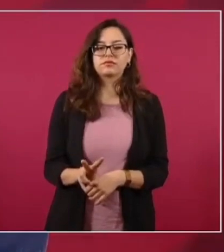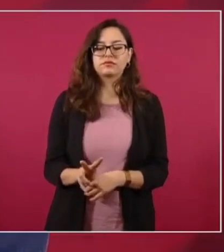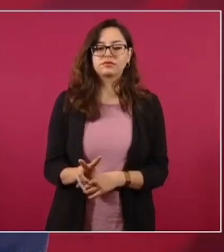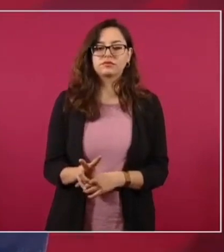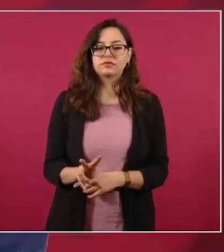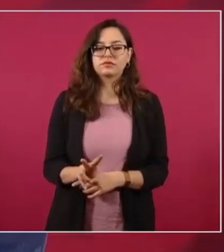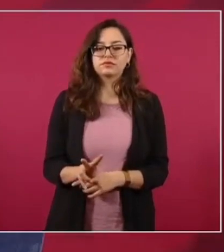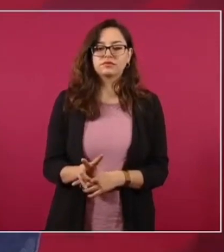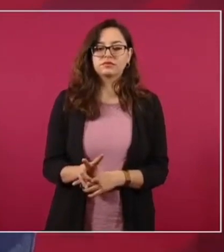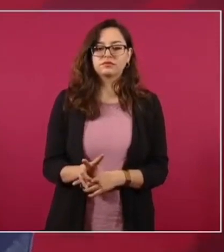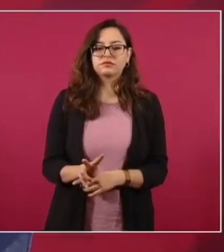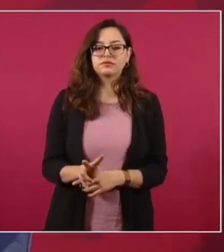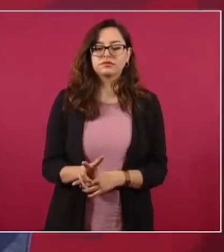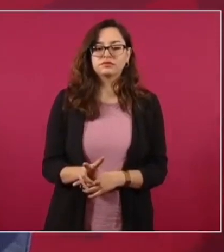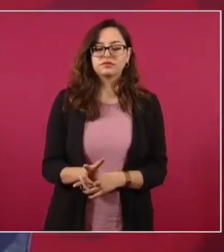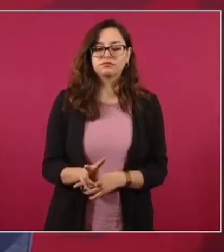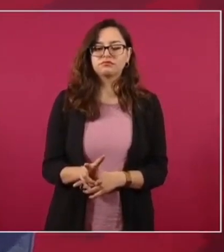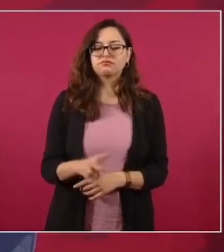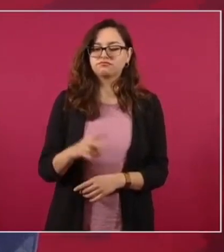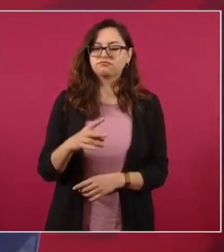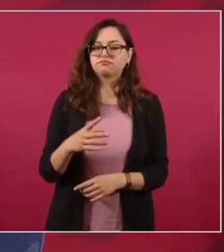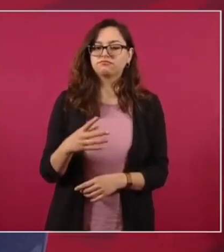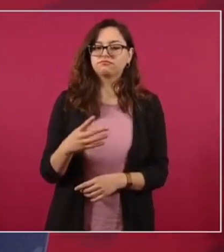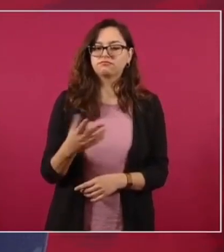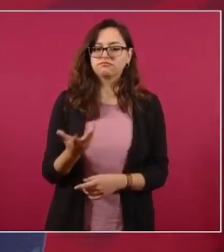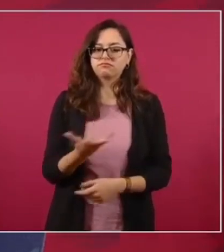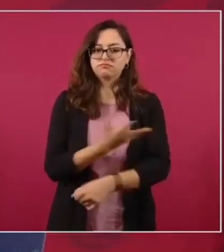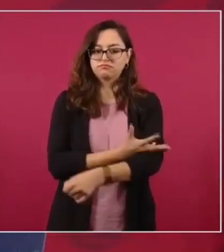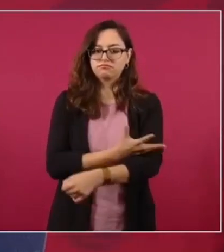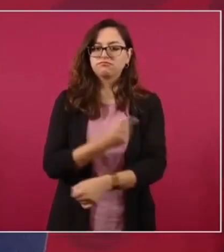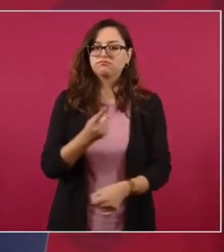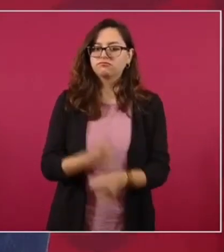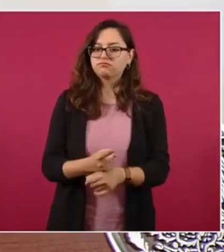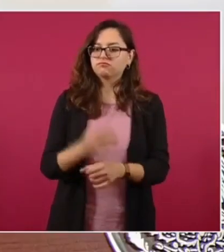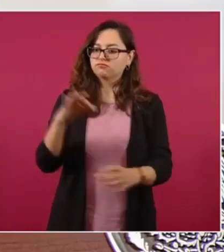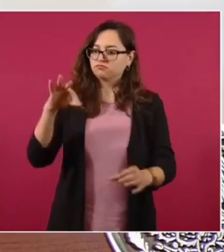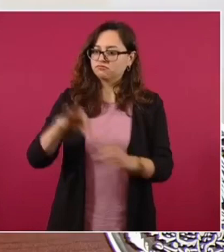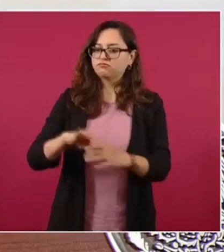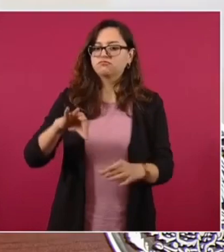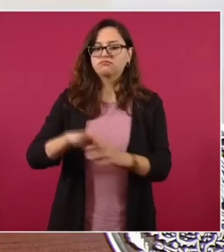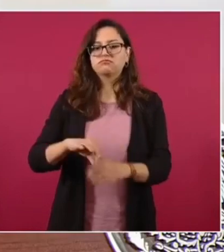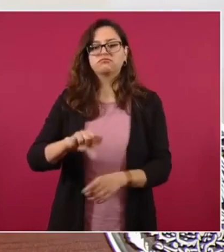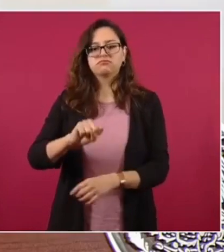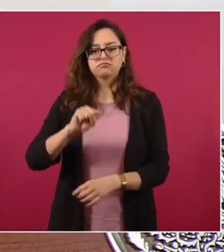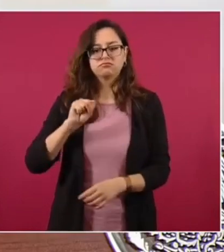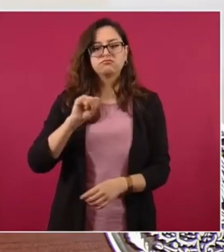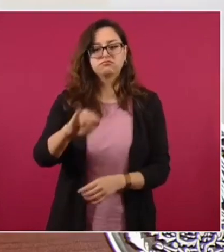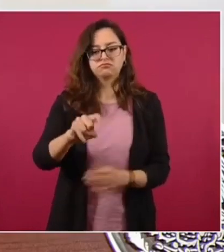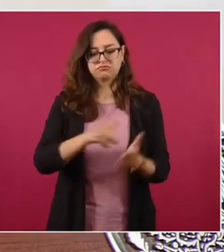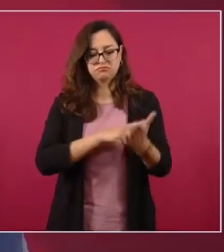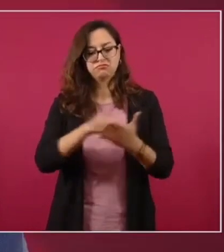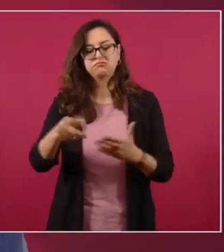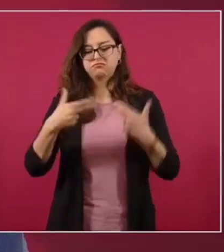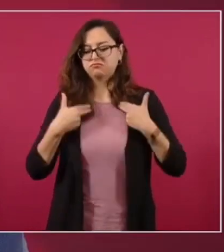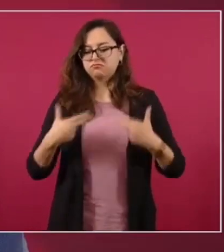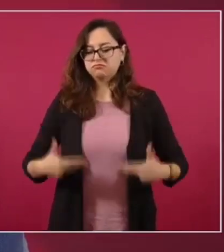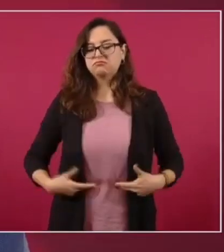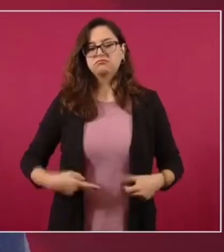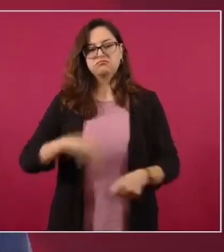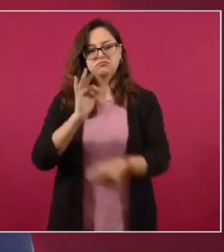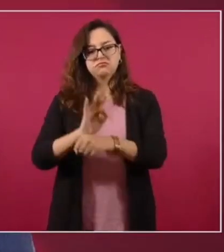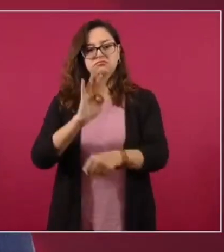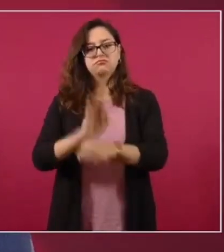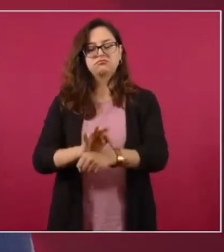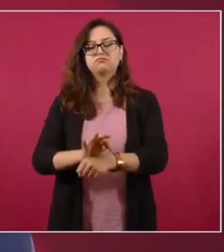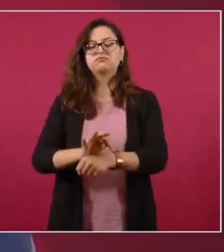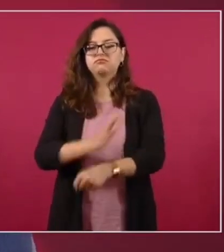por hipocresía, estamos a favor de los derechos humanos. Y